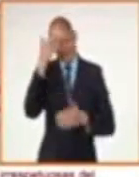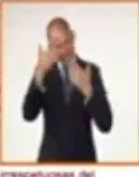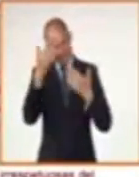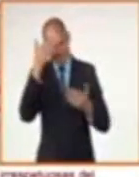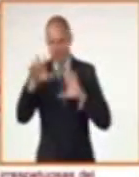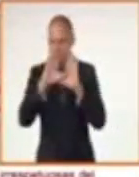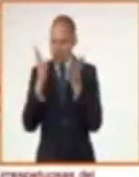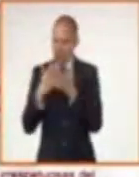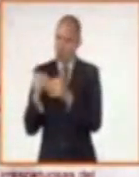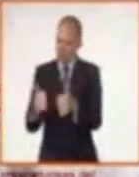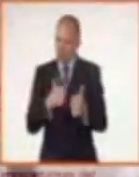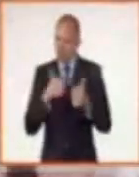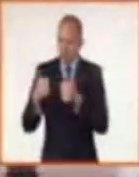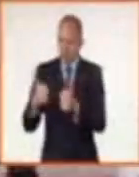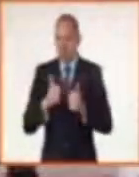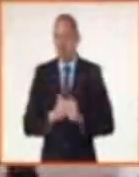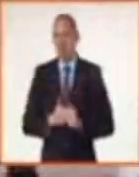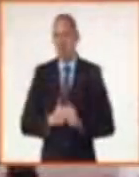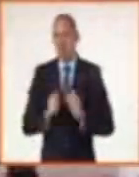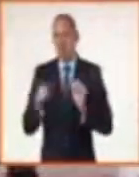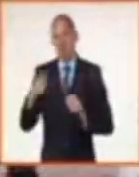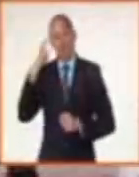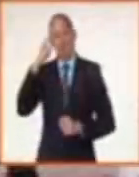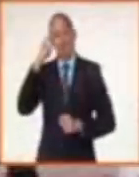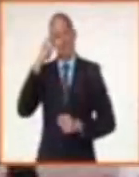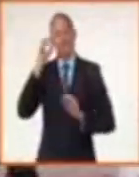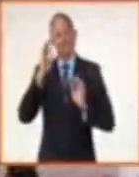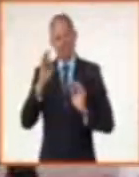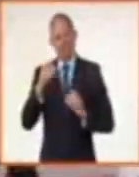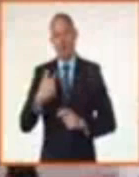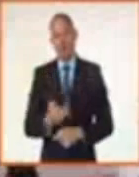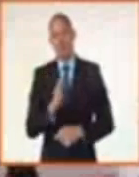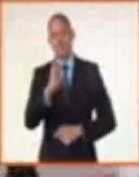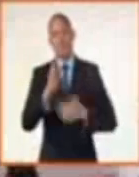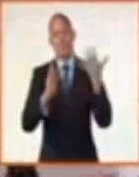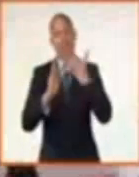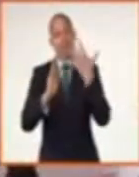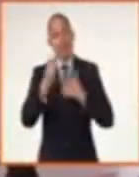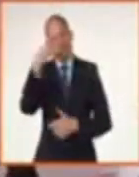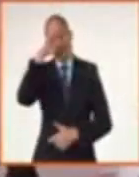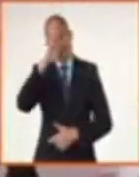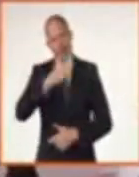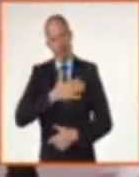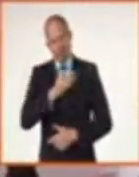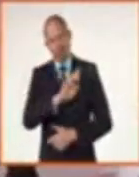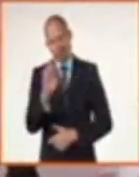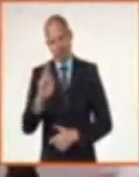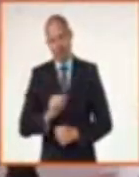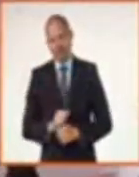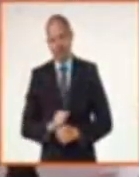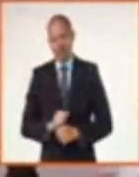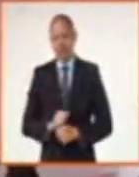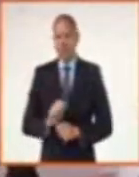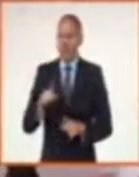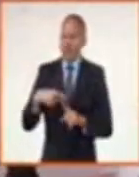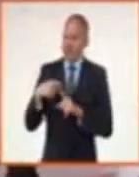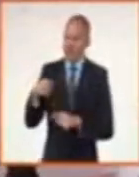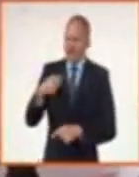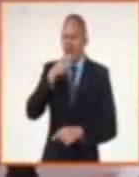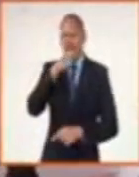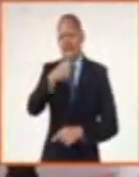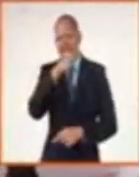y también su admiración por la Revolución Cubana. Fue autor de entrevistas